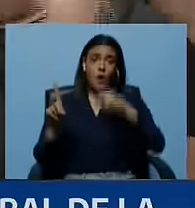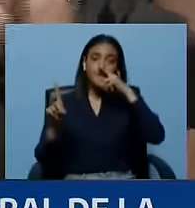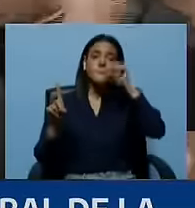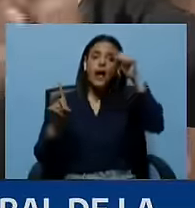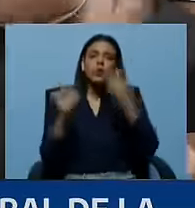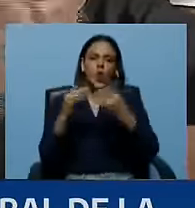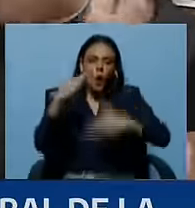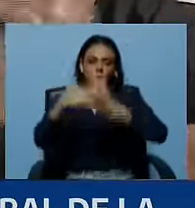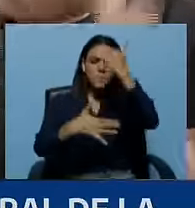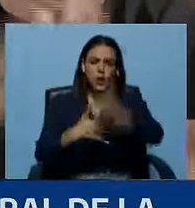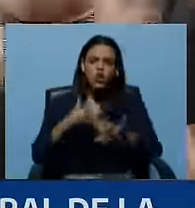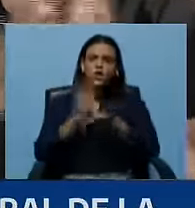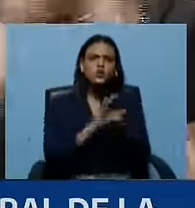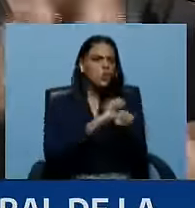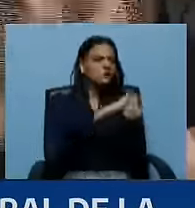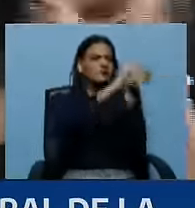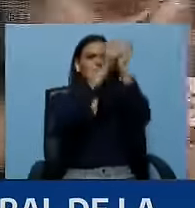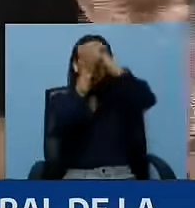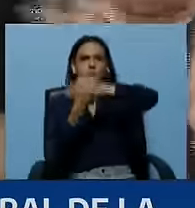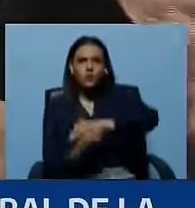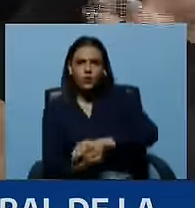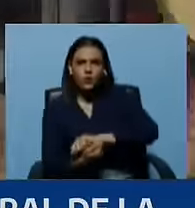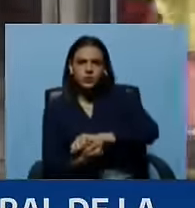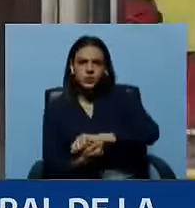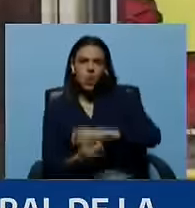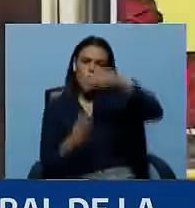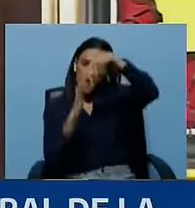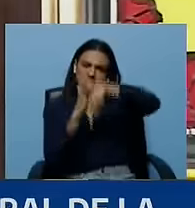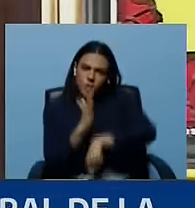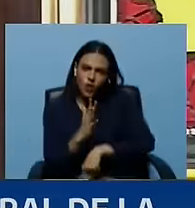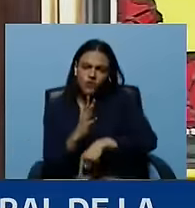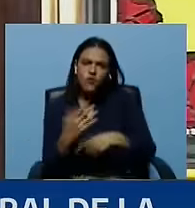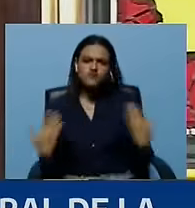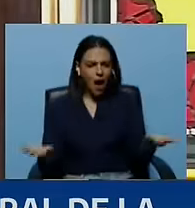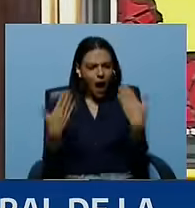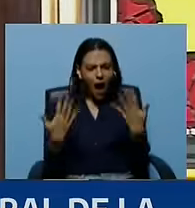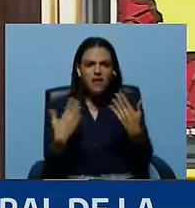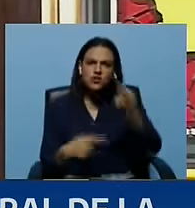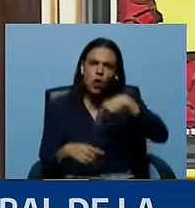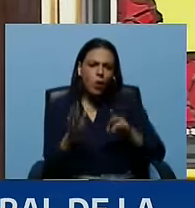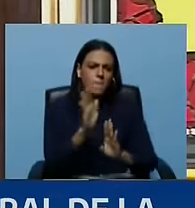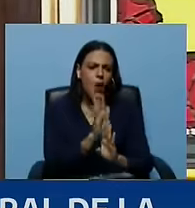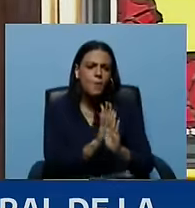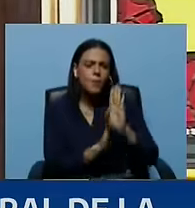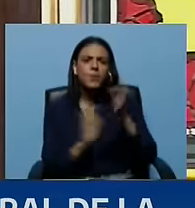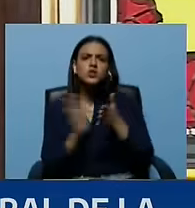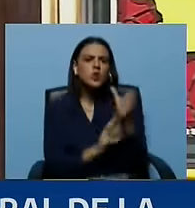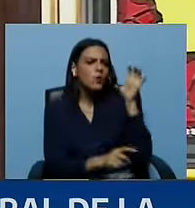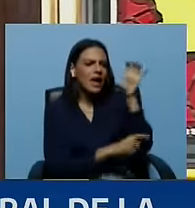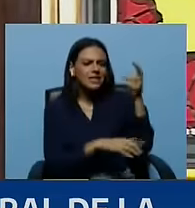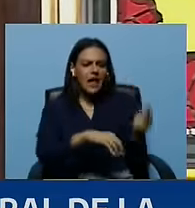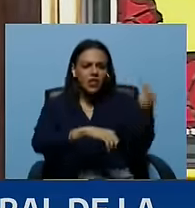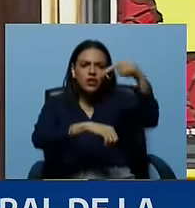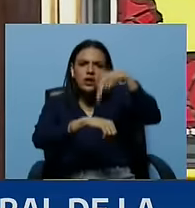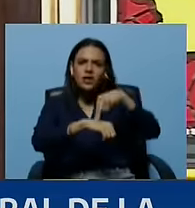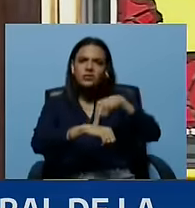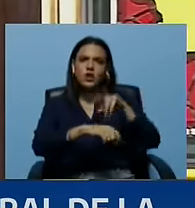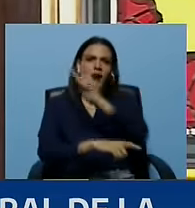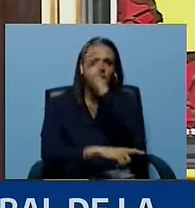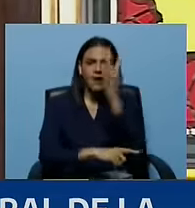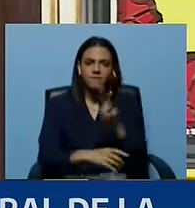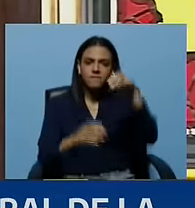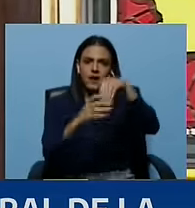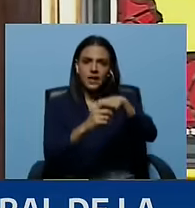proyecto de transformación profunda y acelerada del Estado Nacional